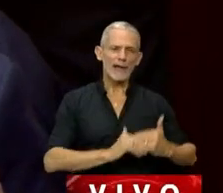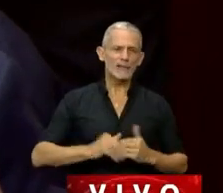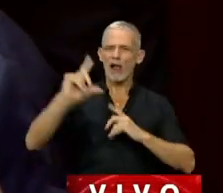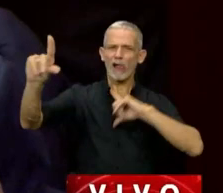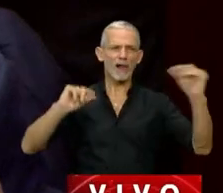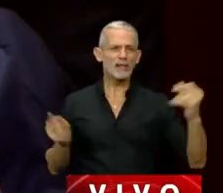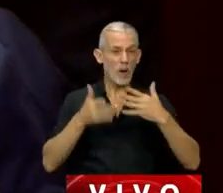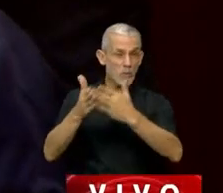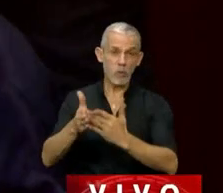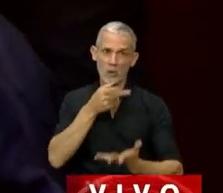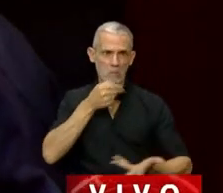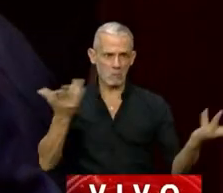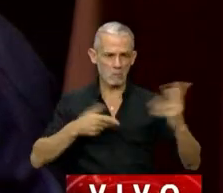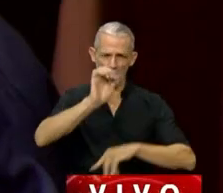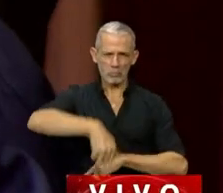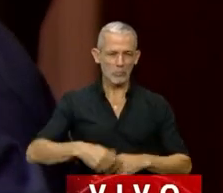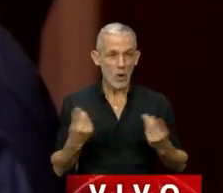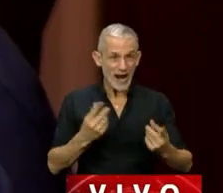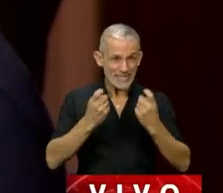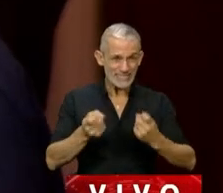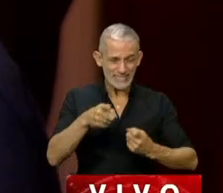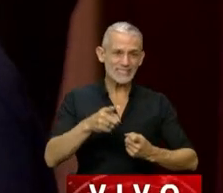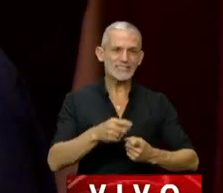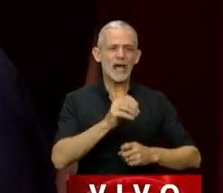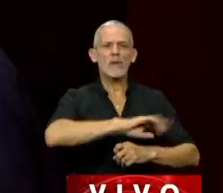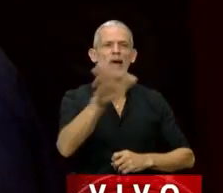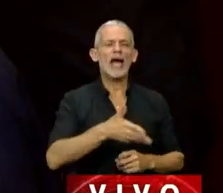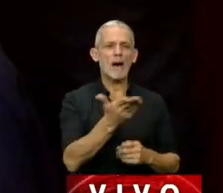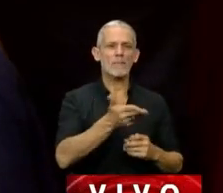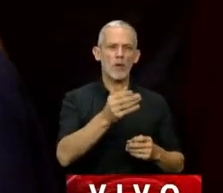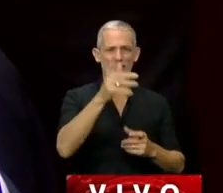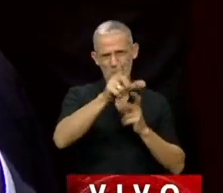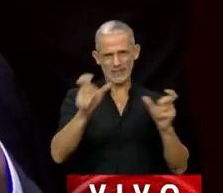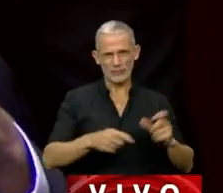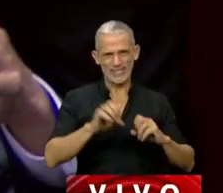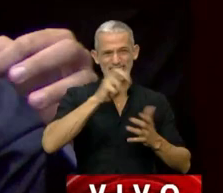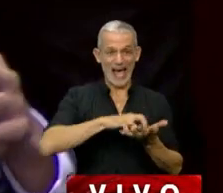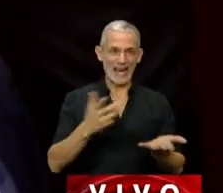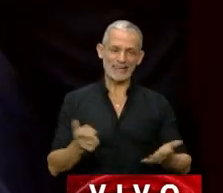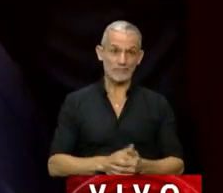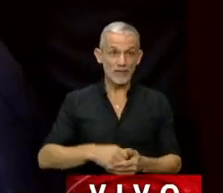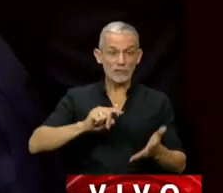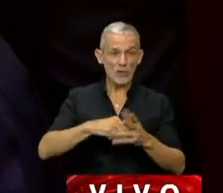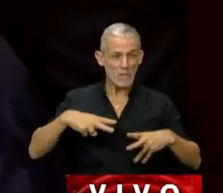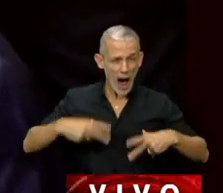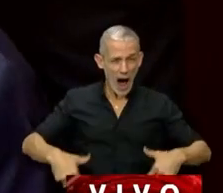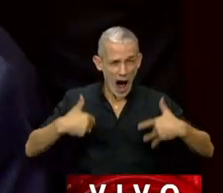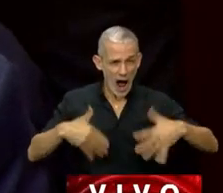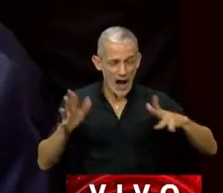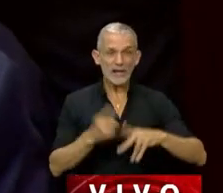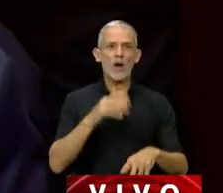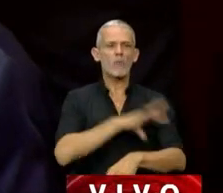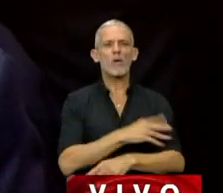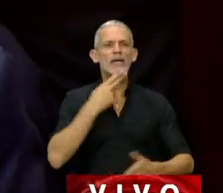contemplar la distancia al puerto y sin contemplar la necesidad que tienen los productores de Salta. Entonces, la ciudad más rica con la